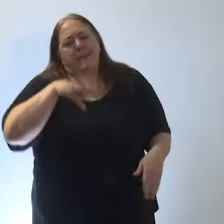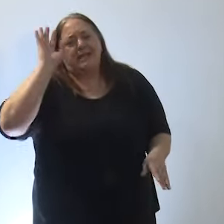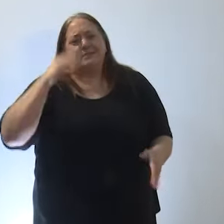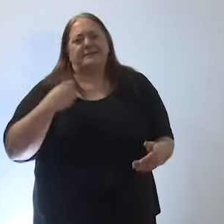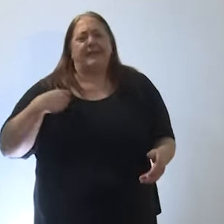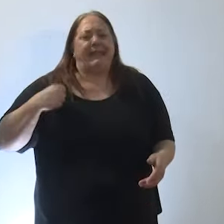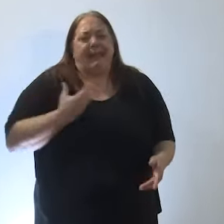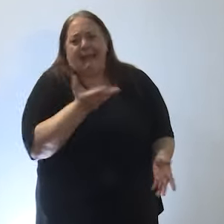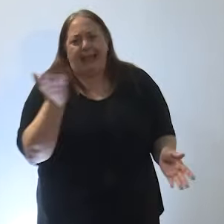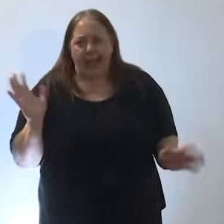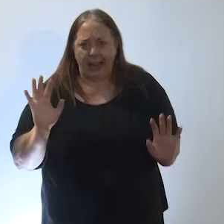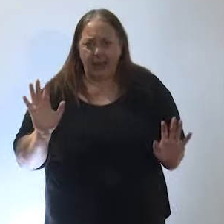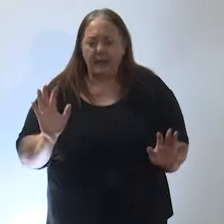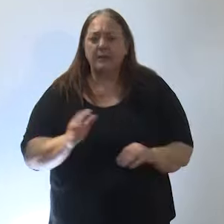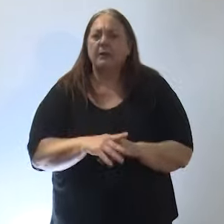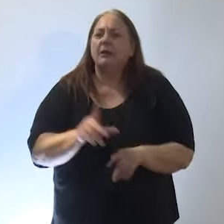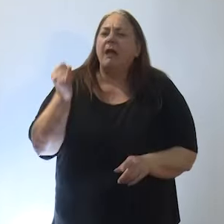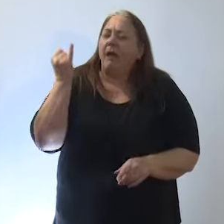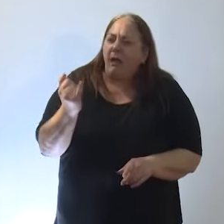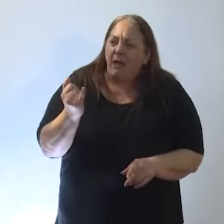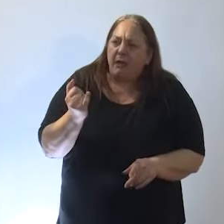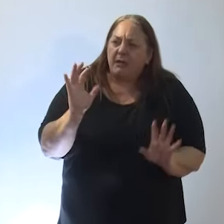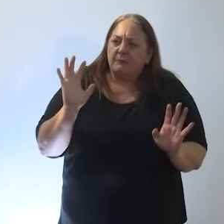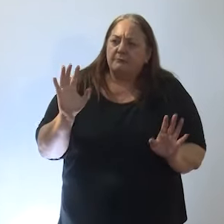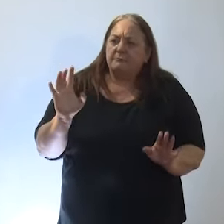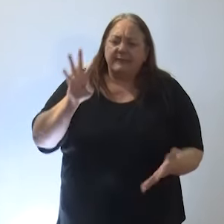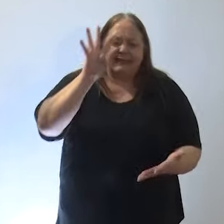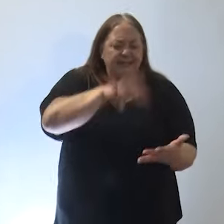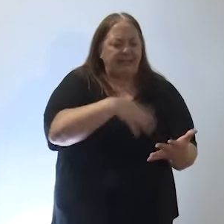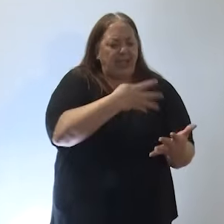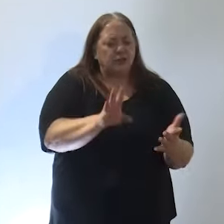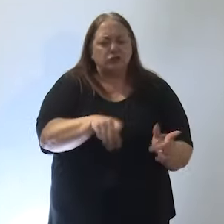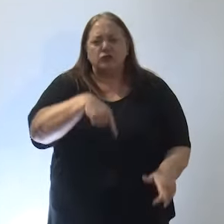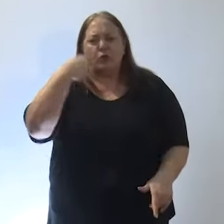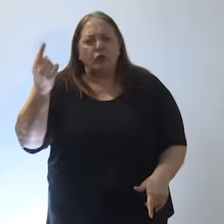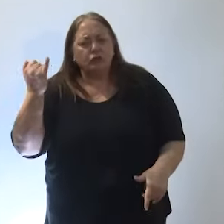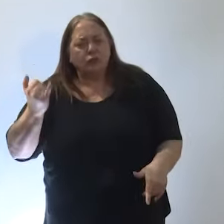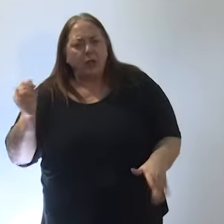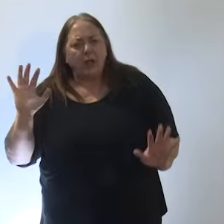general hay otros textos que también están